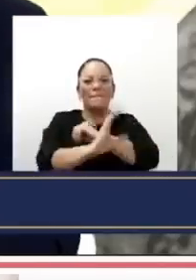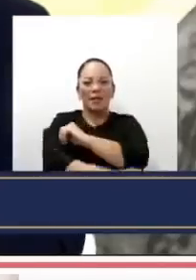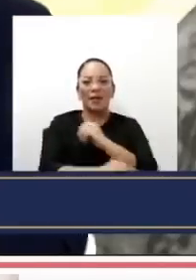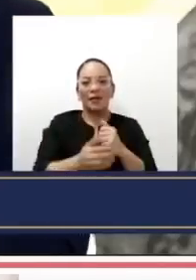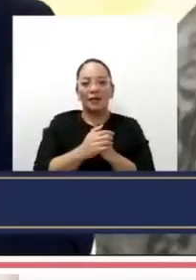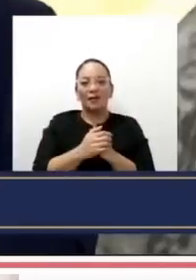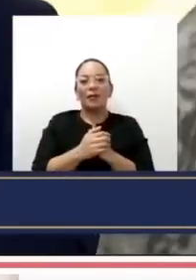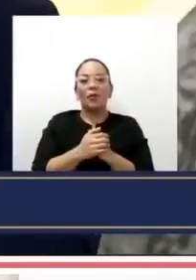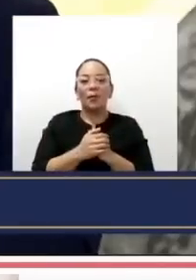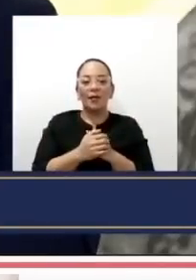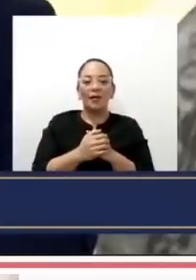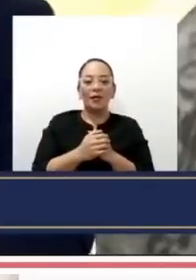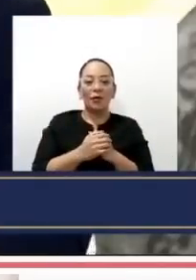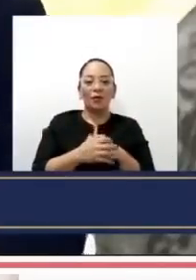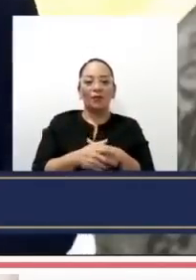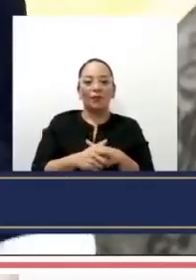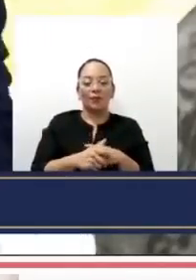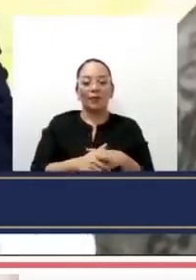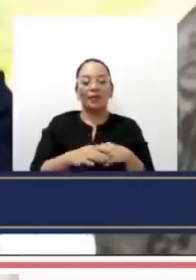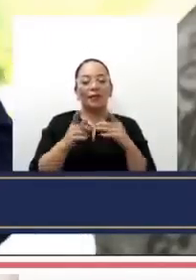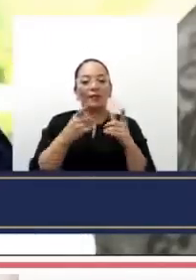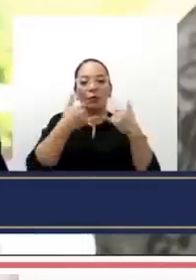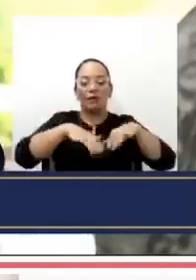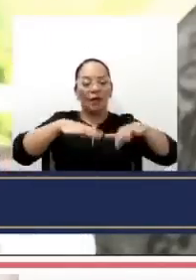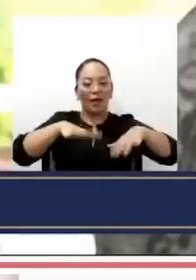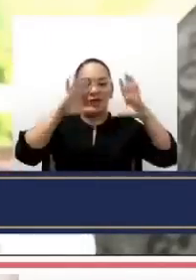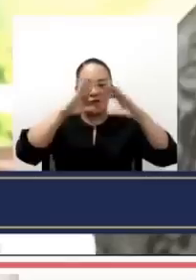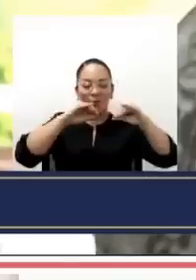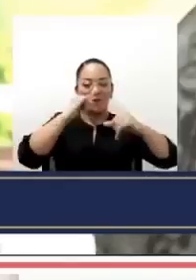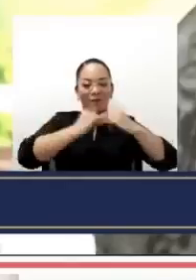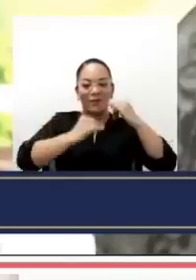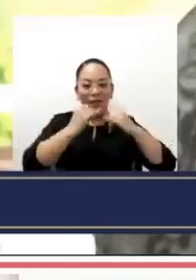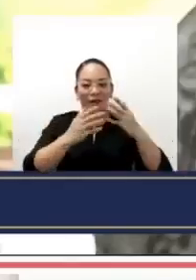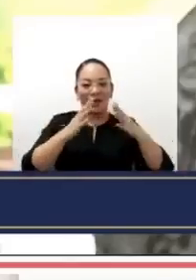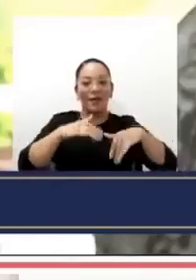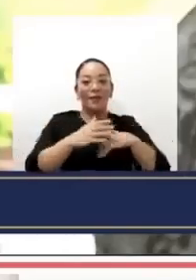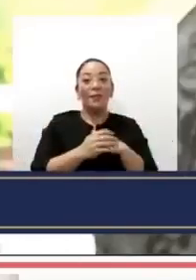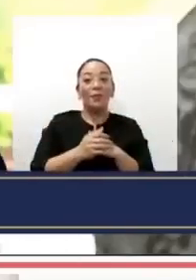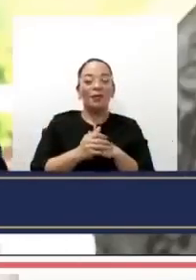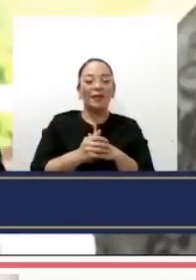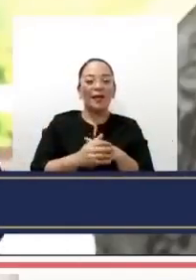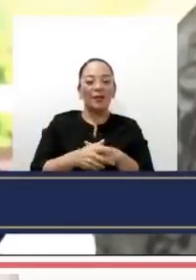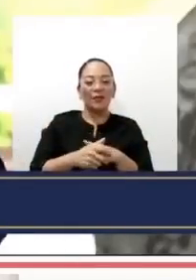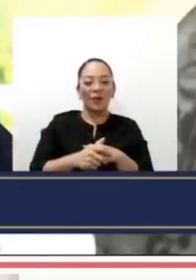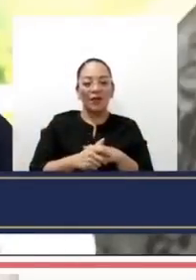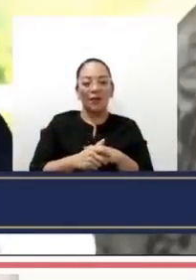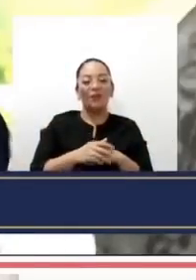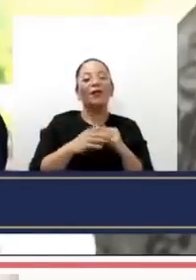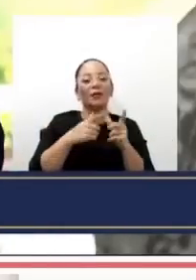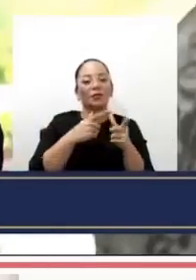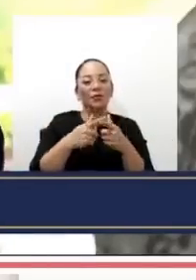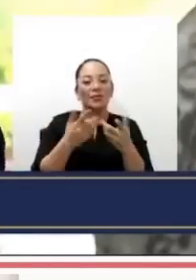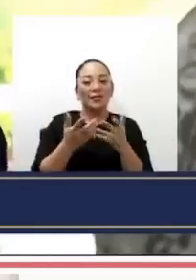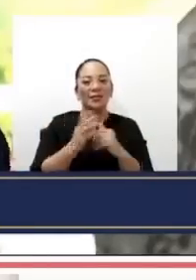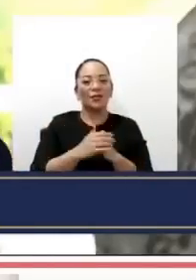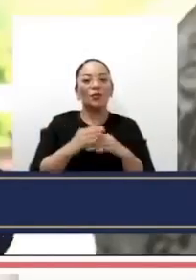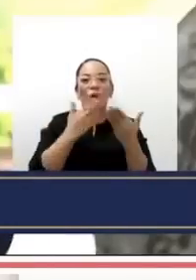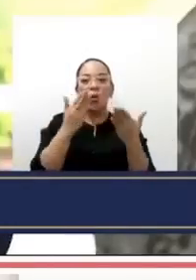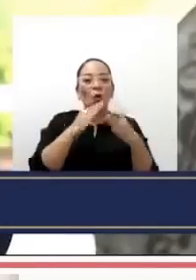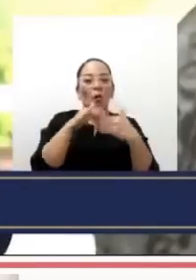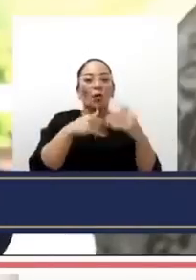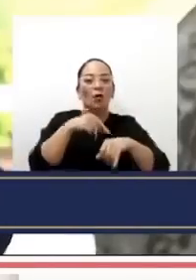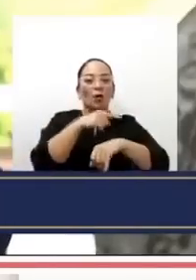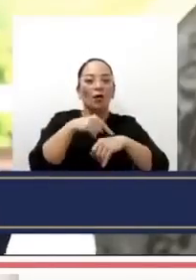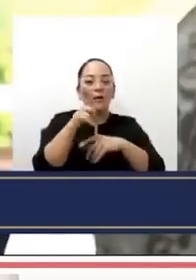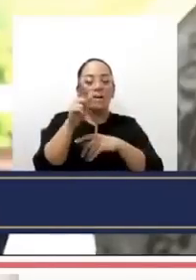si el tribunal todavía no ha emitido su informe final? ¿Por qué no se espera? Y vea todo lo que ha durado. Más o menos, cada